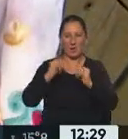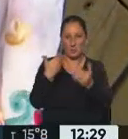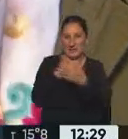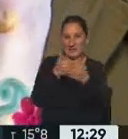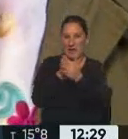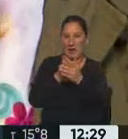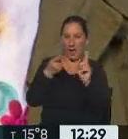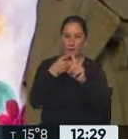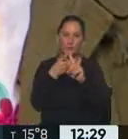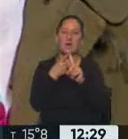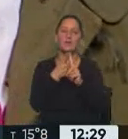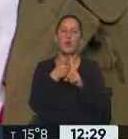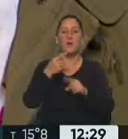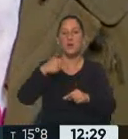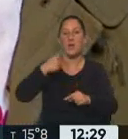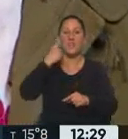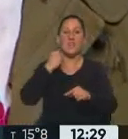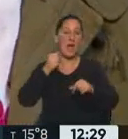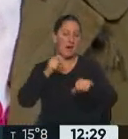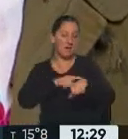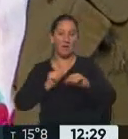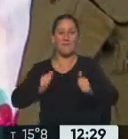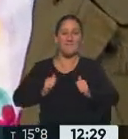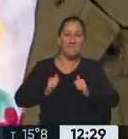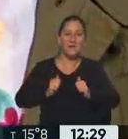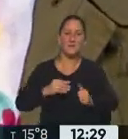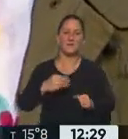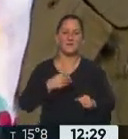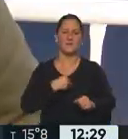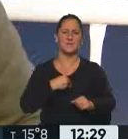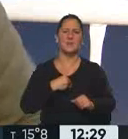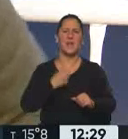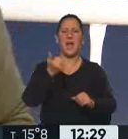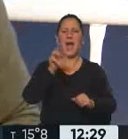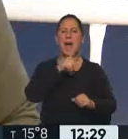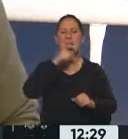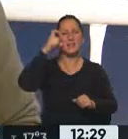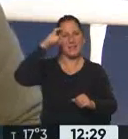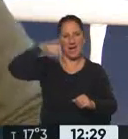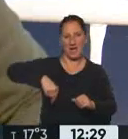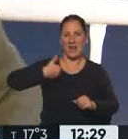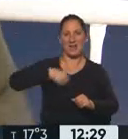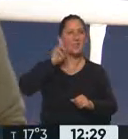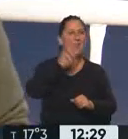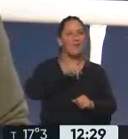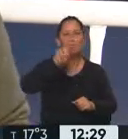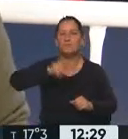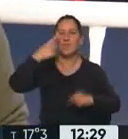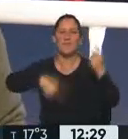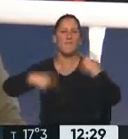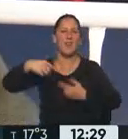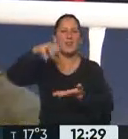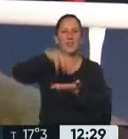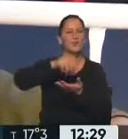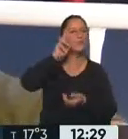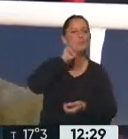que en las últimas horas, en los ratos libres, es un apasionado por las obras de arte en nuestro país y por recorrer diferentes